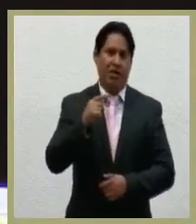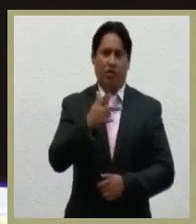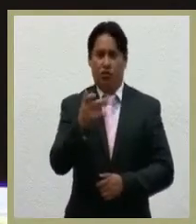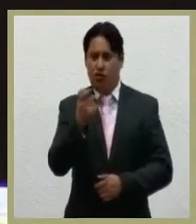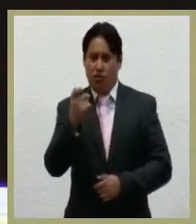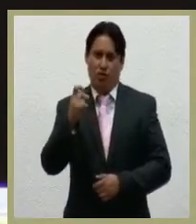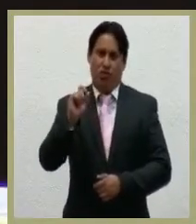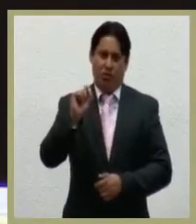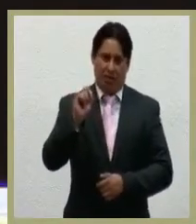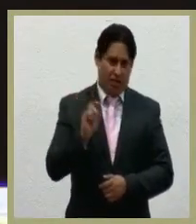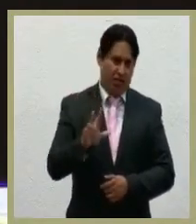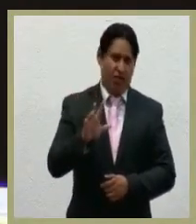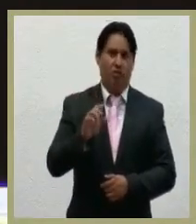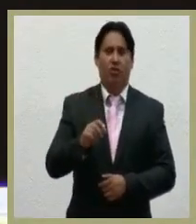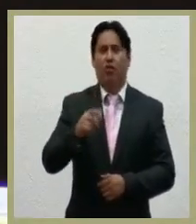197.825,